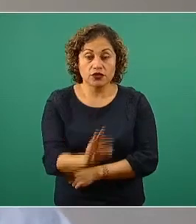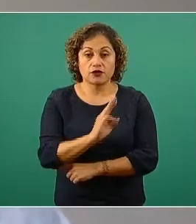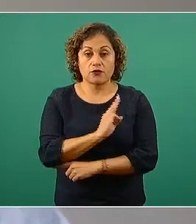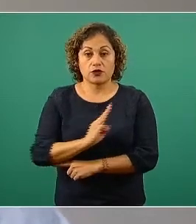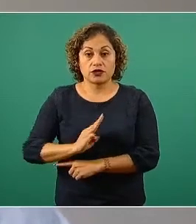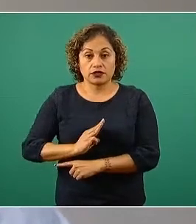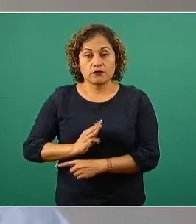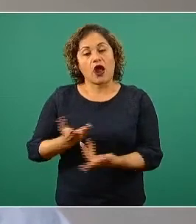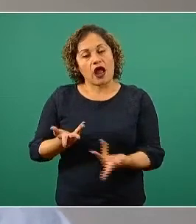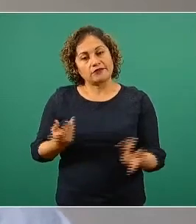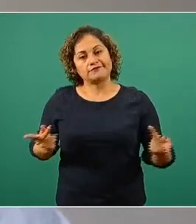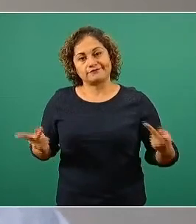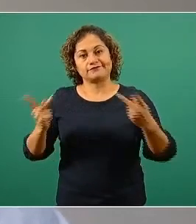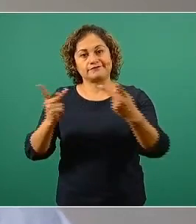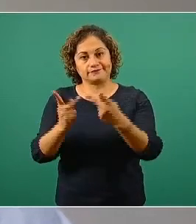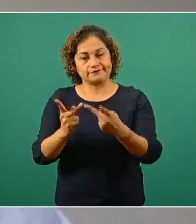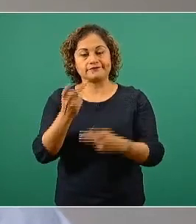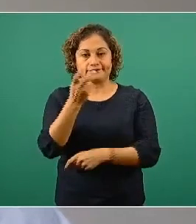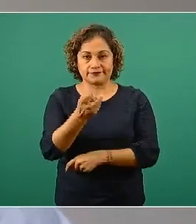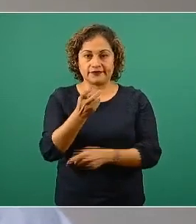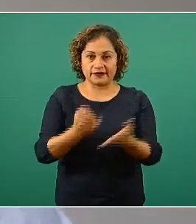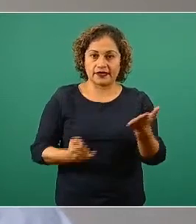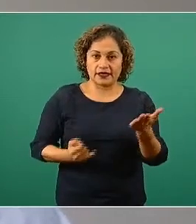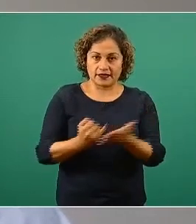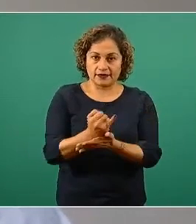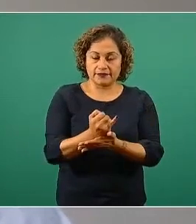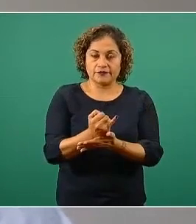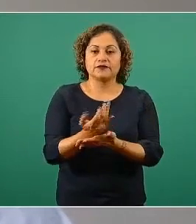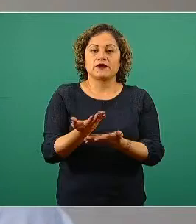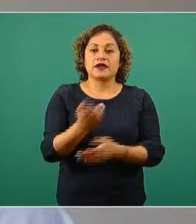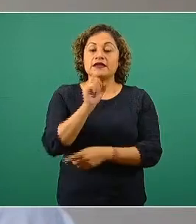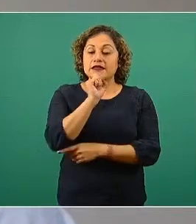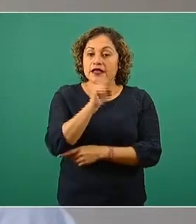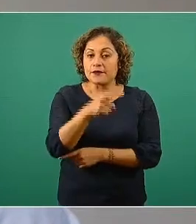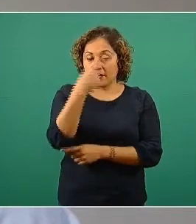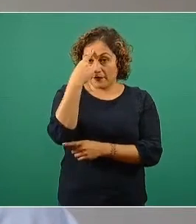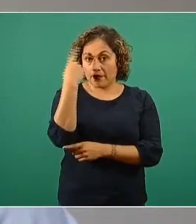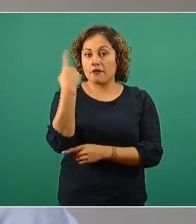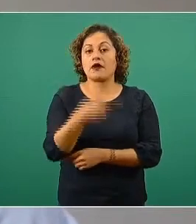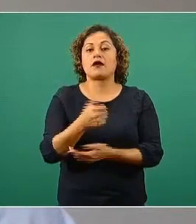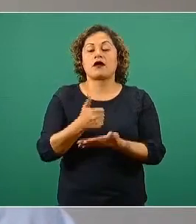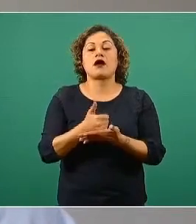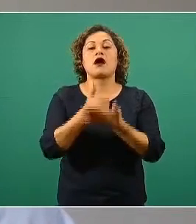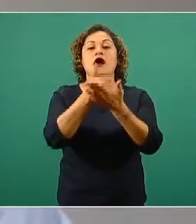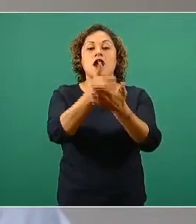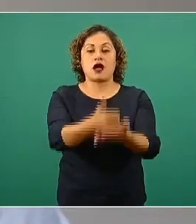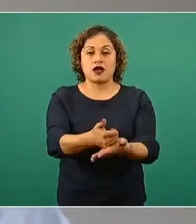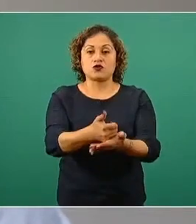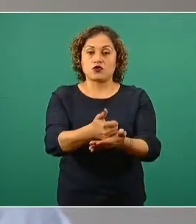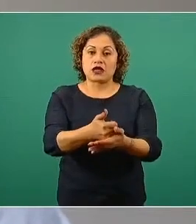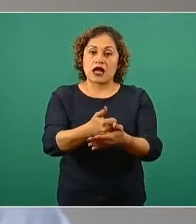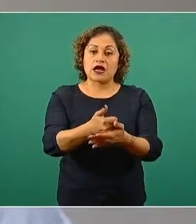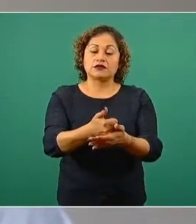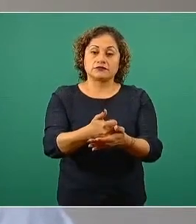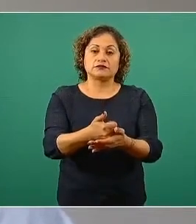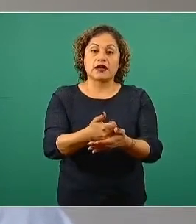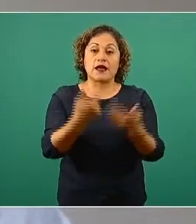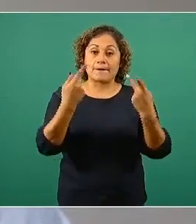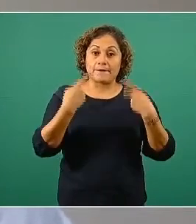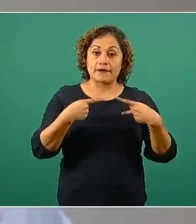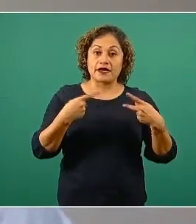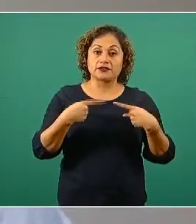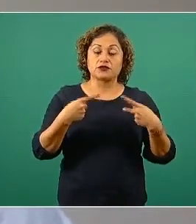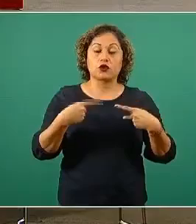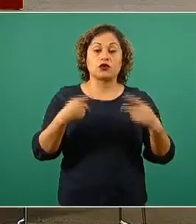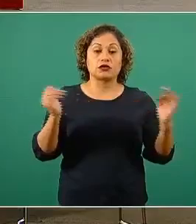y entonces así contribuir a que obviamente la mortalidad, letalidad y también de seguro la morbilidad